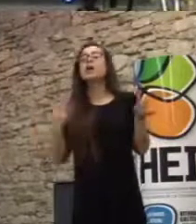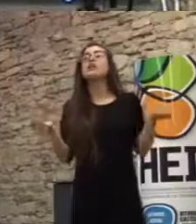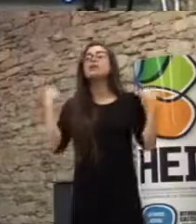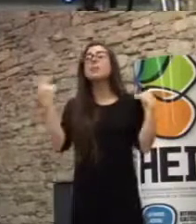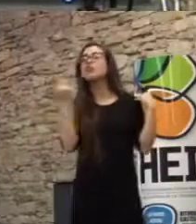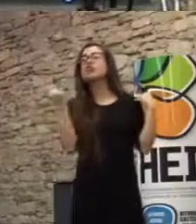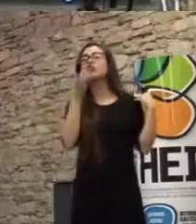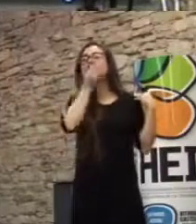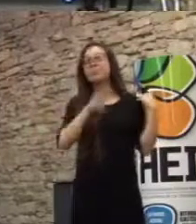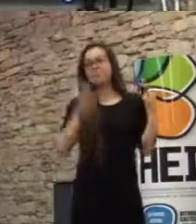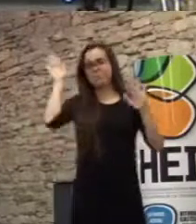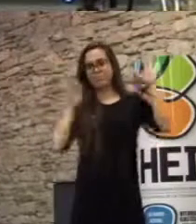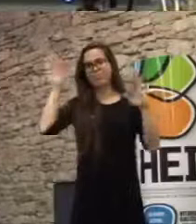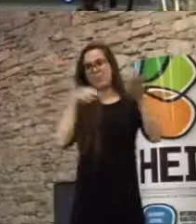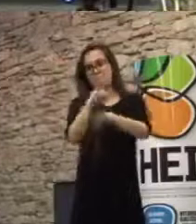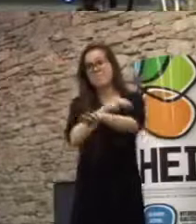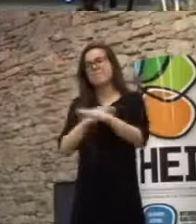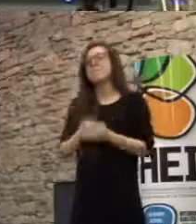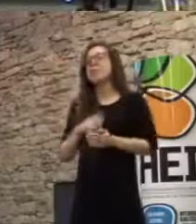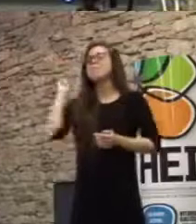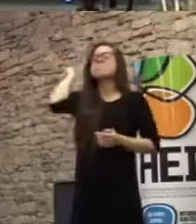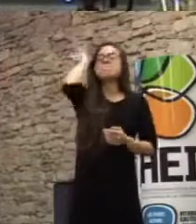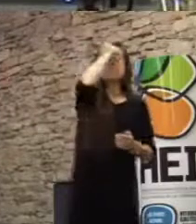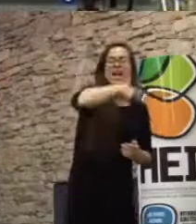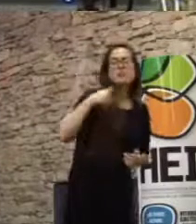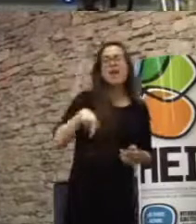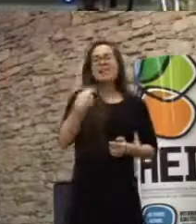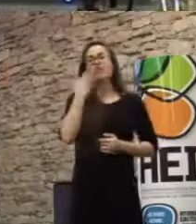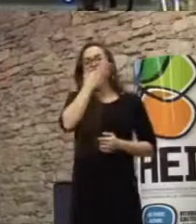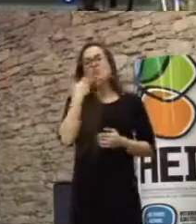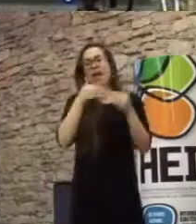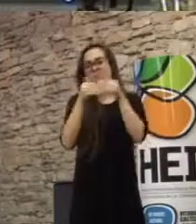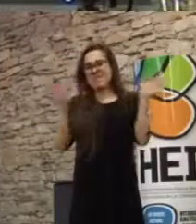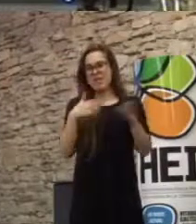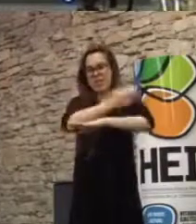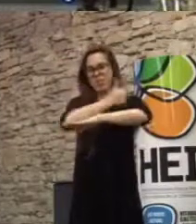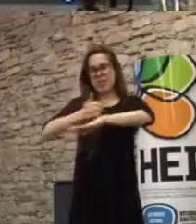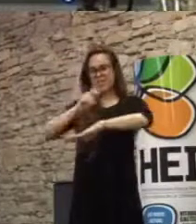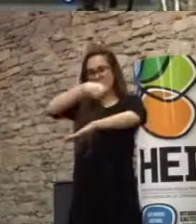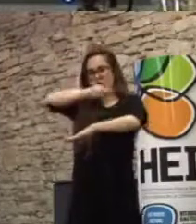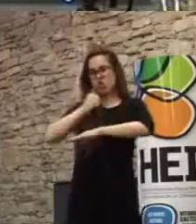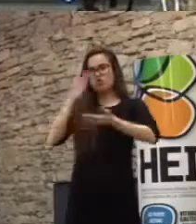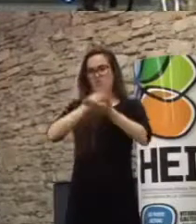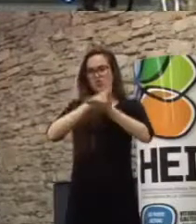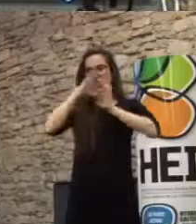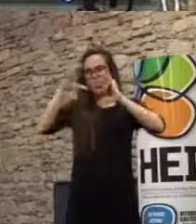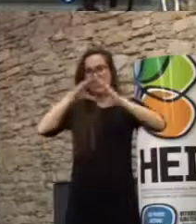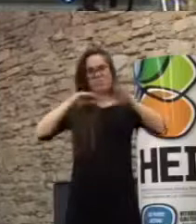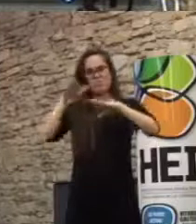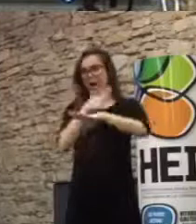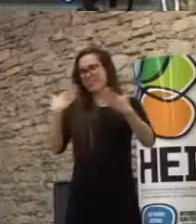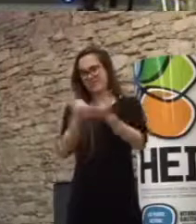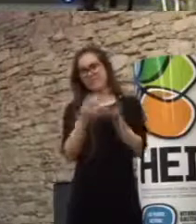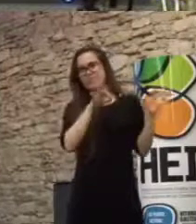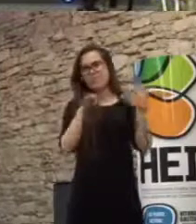bien menos mal que estamos en la escuela abierta de la ciudadanía sí porque vamos a hacer un curso comunicación para todos vosotros señoras y